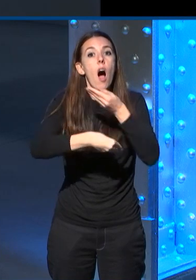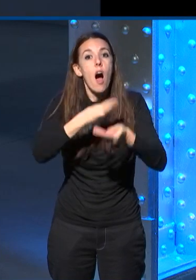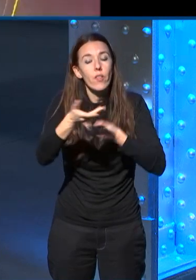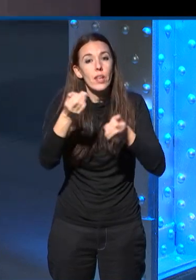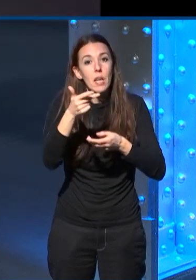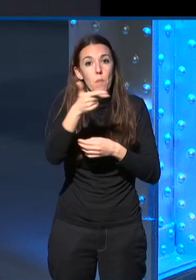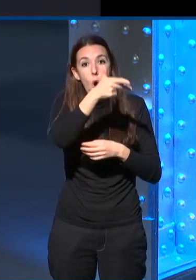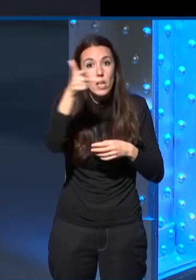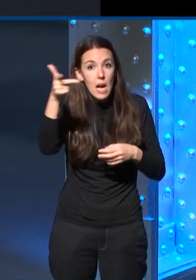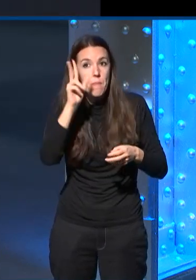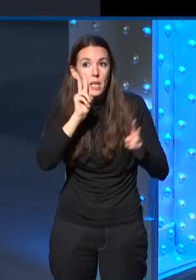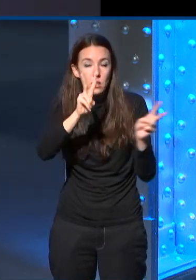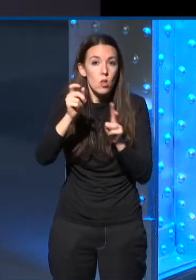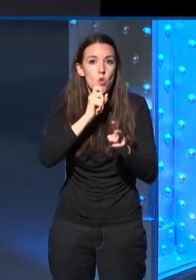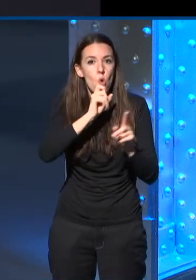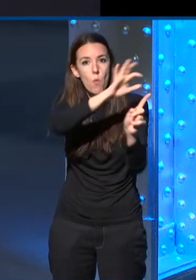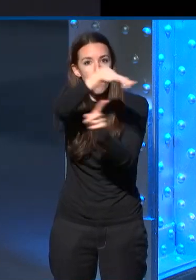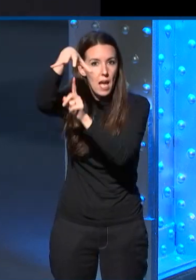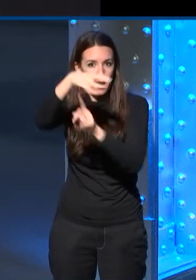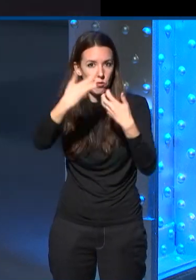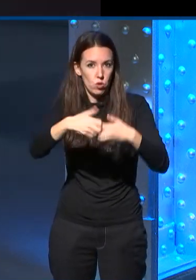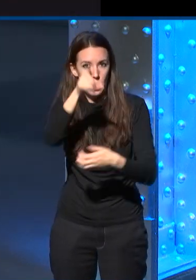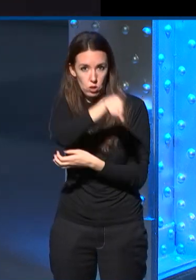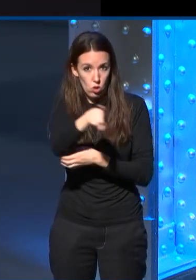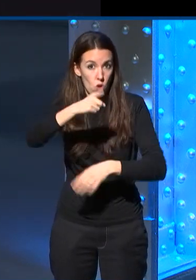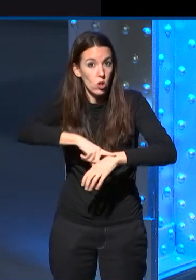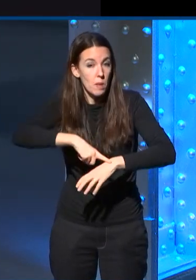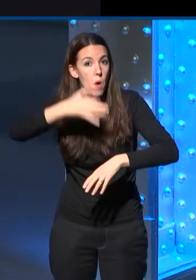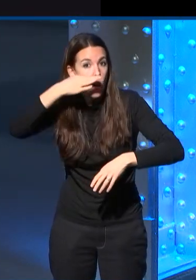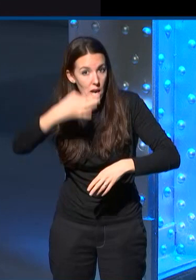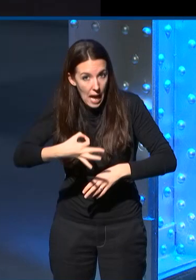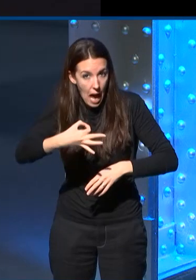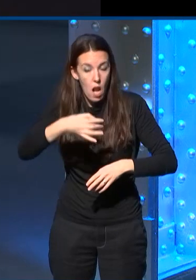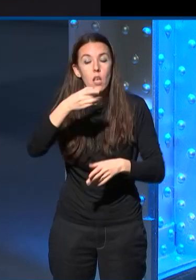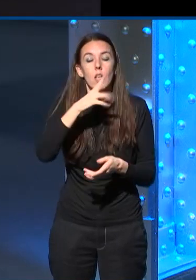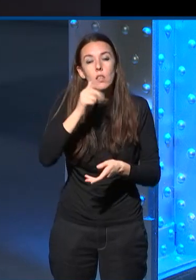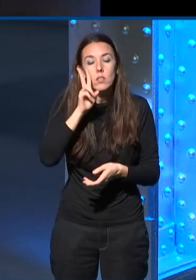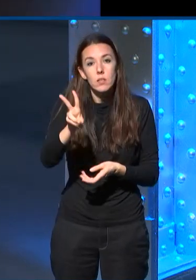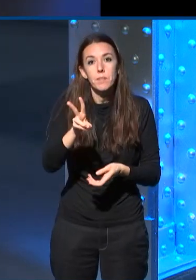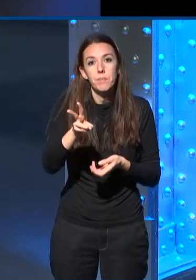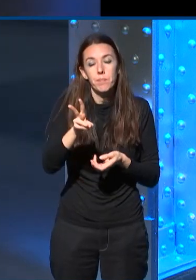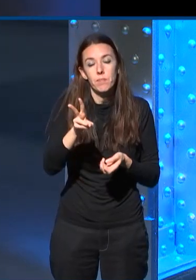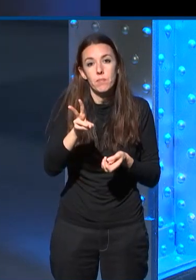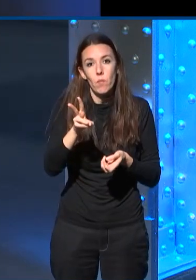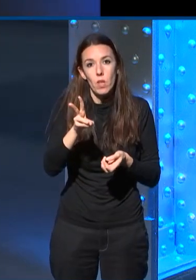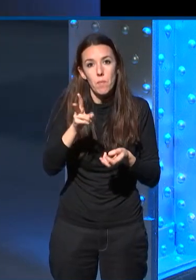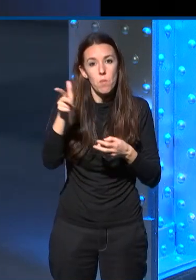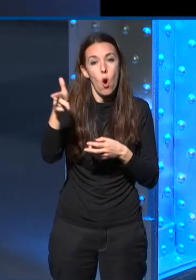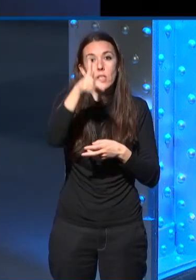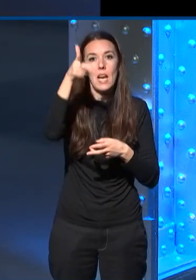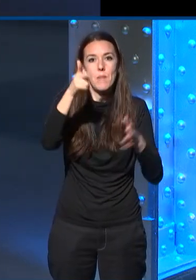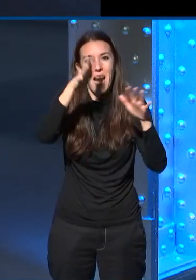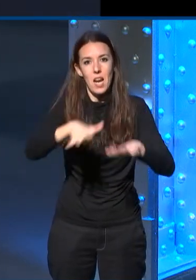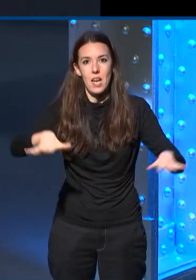cámaras que están mirando al despliegue del paracaídas. Esto es en tiempo real y ahora lo vamos a ver en cámara lenta,